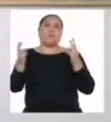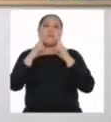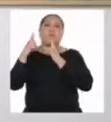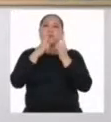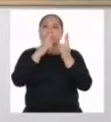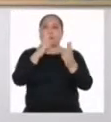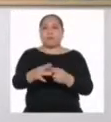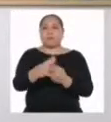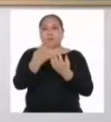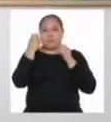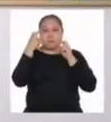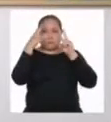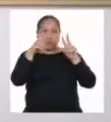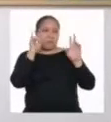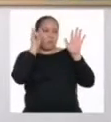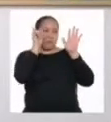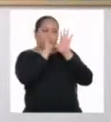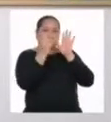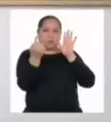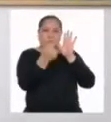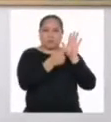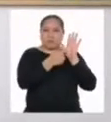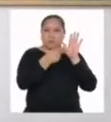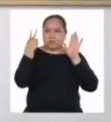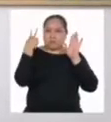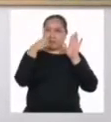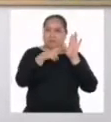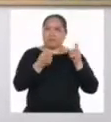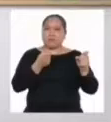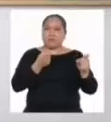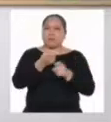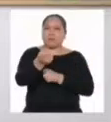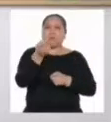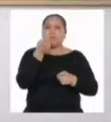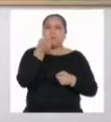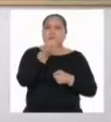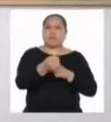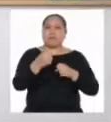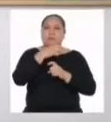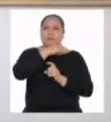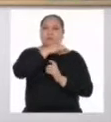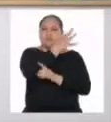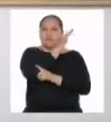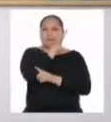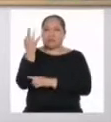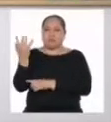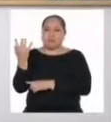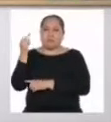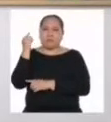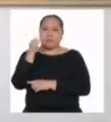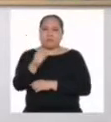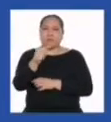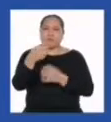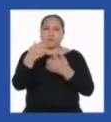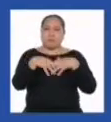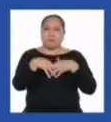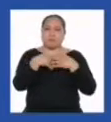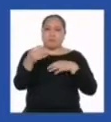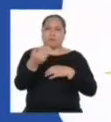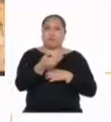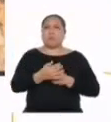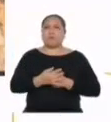Amazonía. Quiero que observen la siguiente imagen para que puedan ver el impacto en la naturaleza a causa de estos